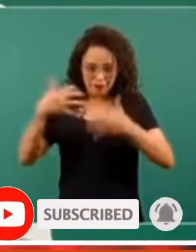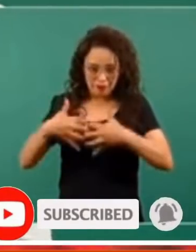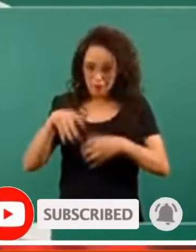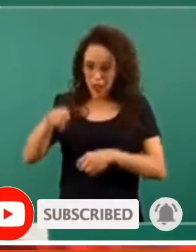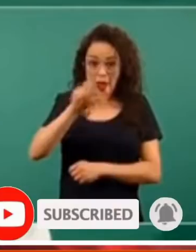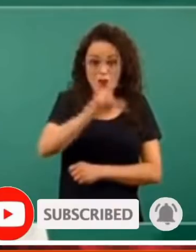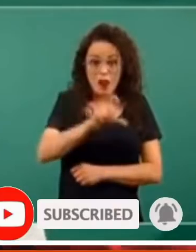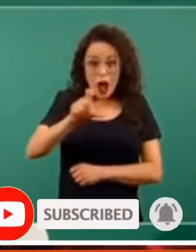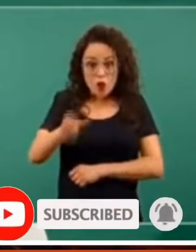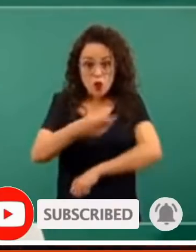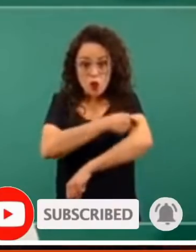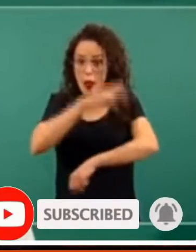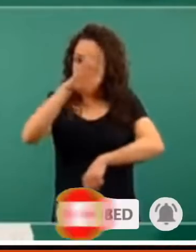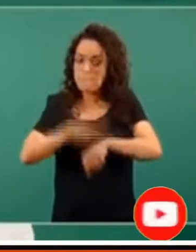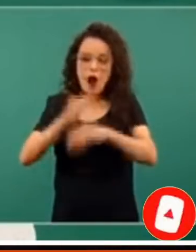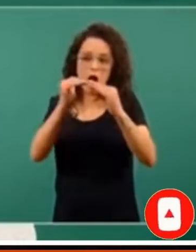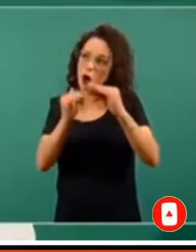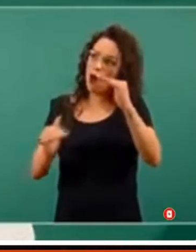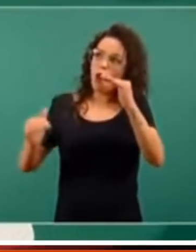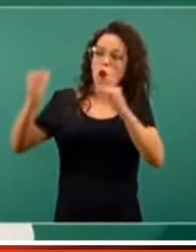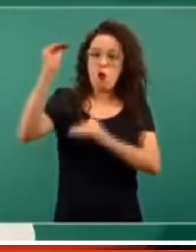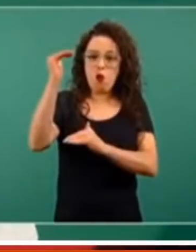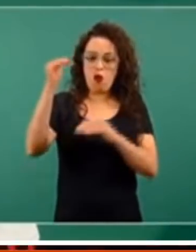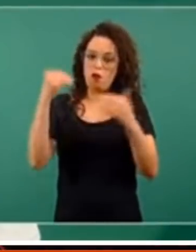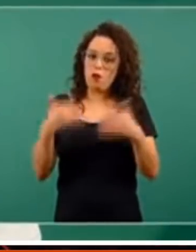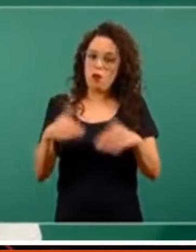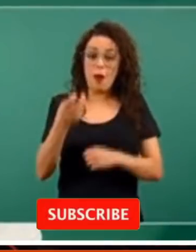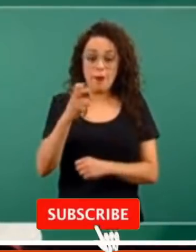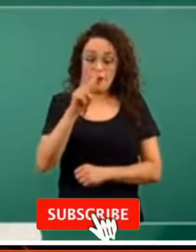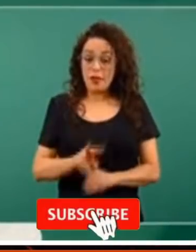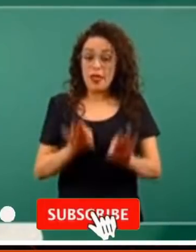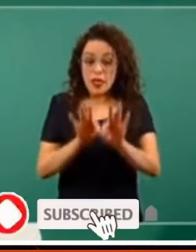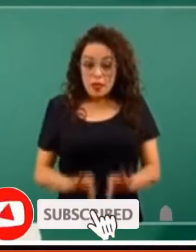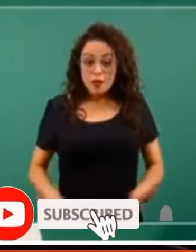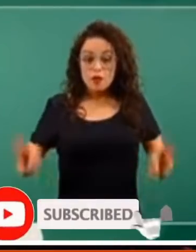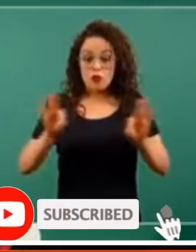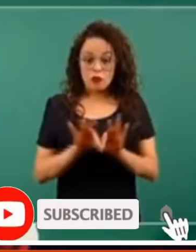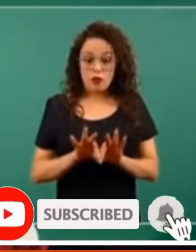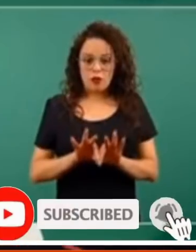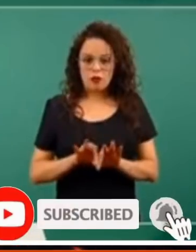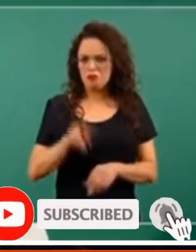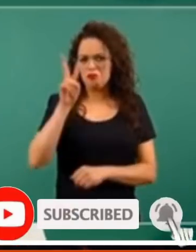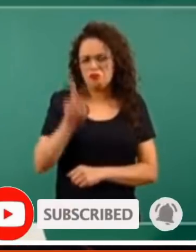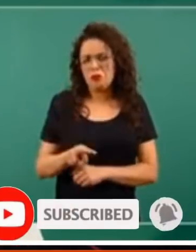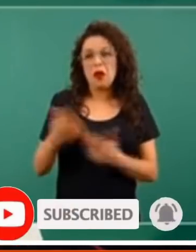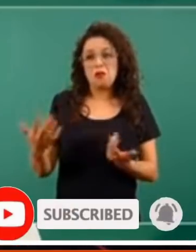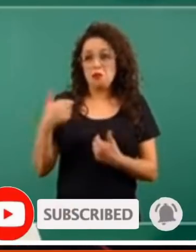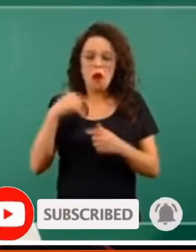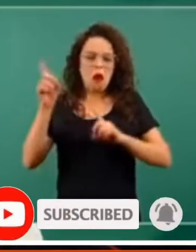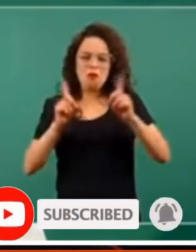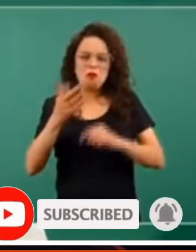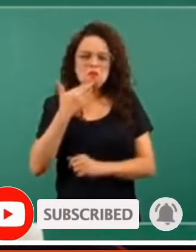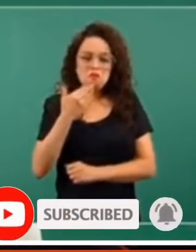el más alto estándar. Entonces, es importante no dudaría que Astra en su momento haga